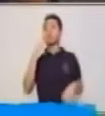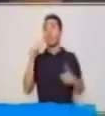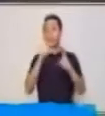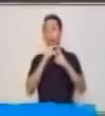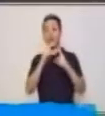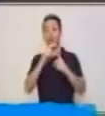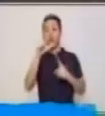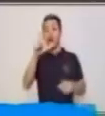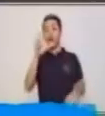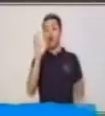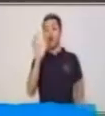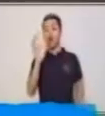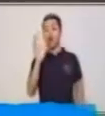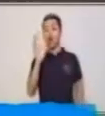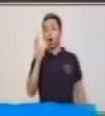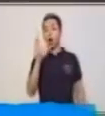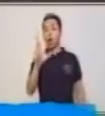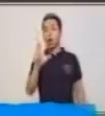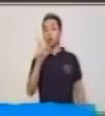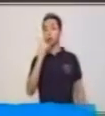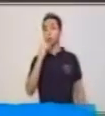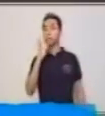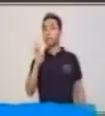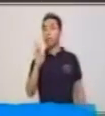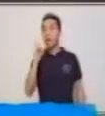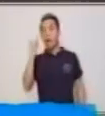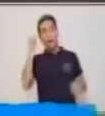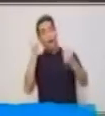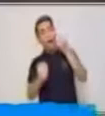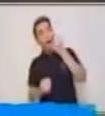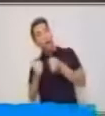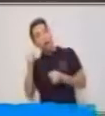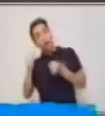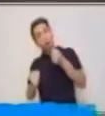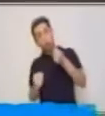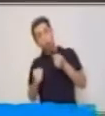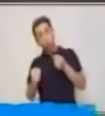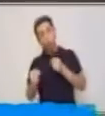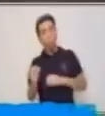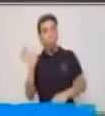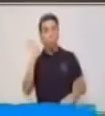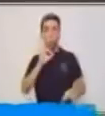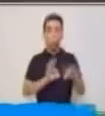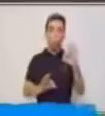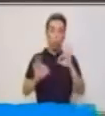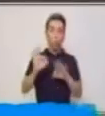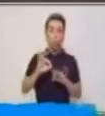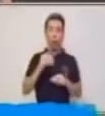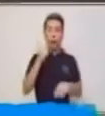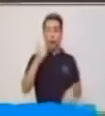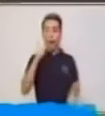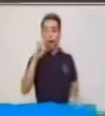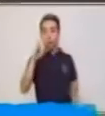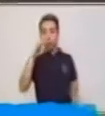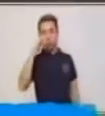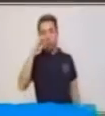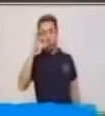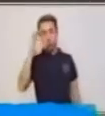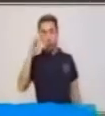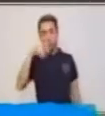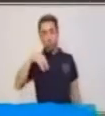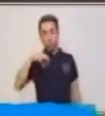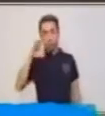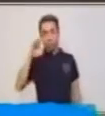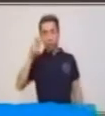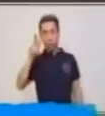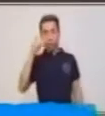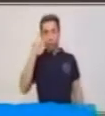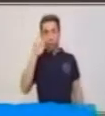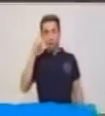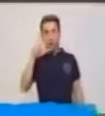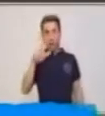Ahora pensemos en otra palabra, la palabra cepillo. ¿Han escuchado la palabra cepillo? Probablemente sí.